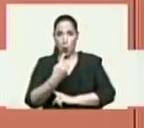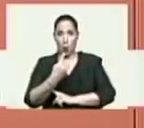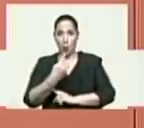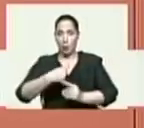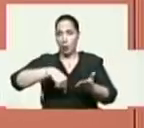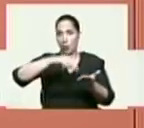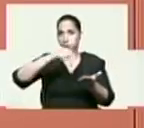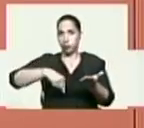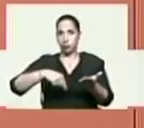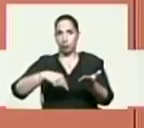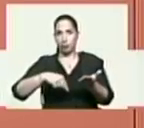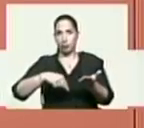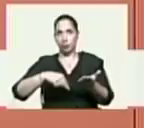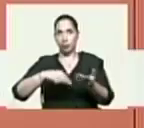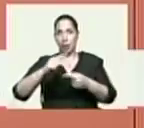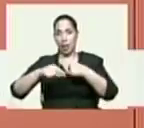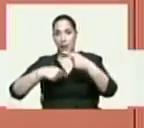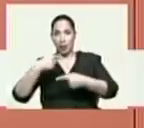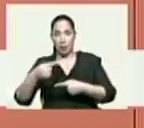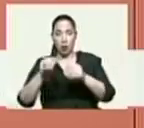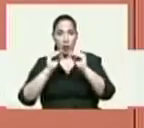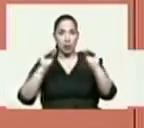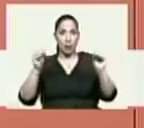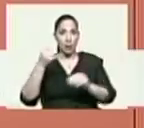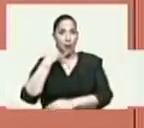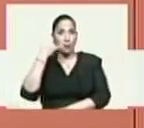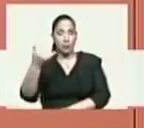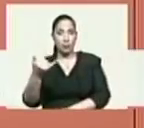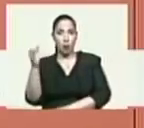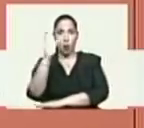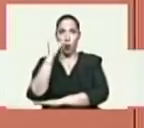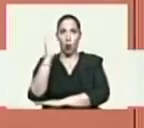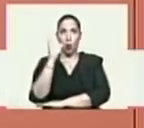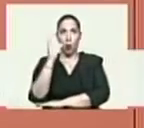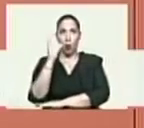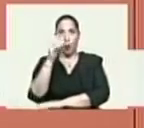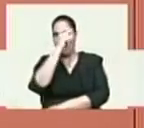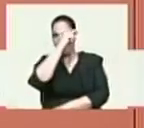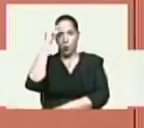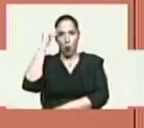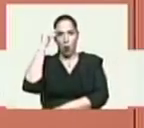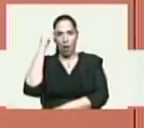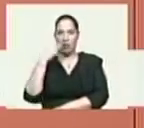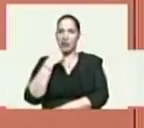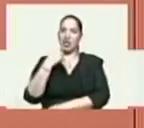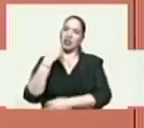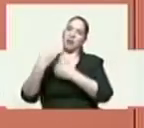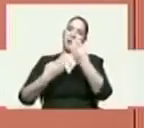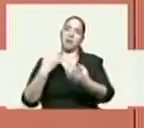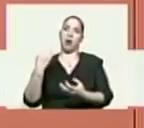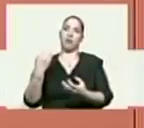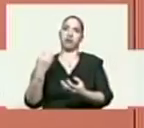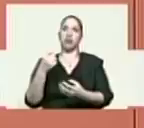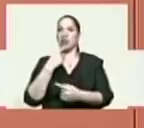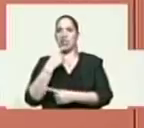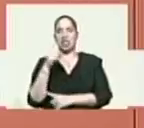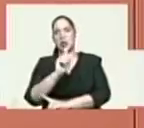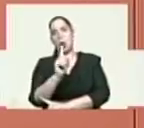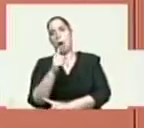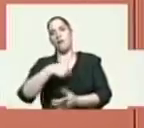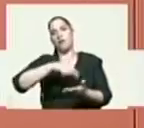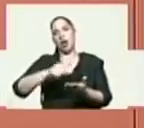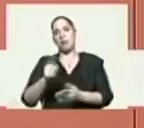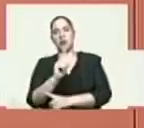rúbrica, después de la llamada telefónica de Bogotá, Borges boicotea la firma del acuerdo,